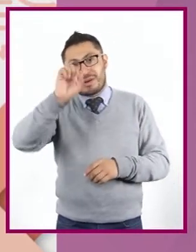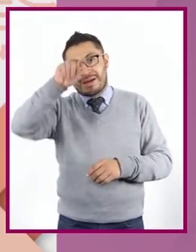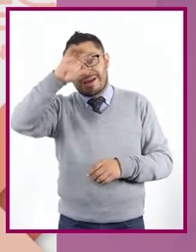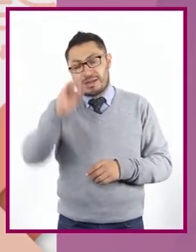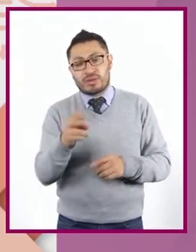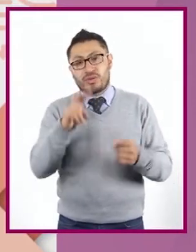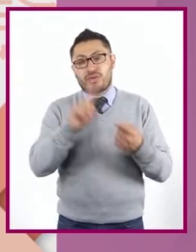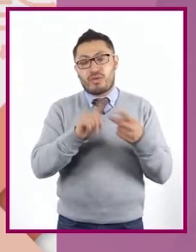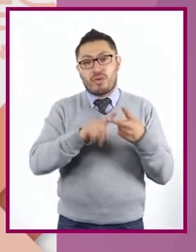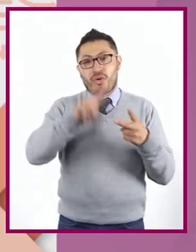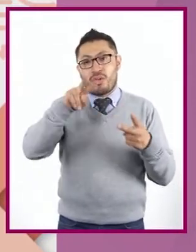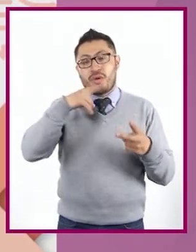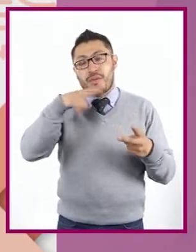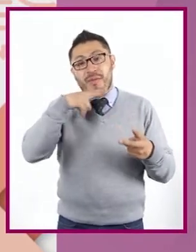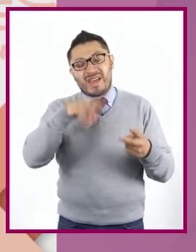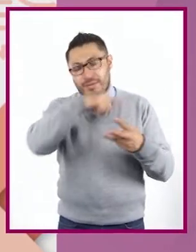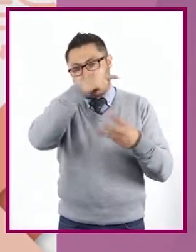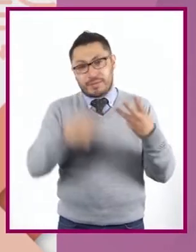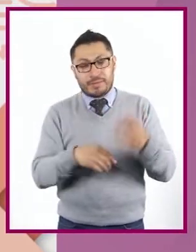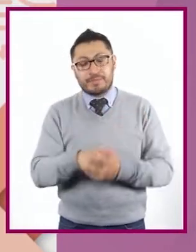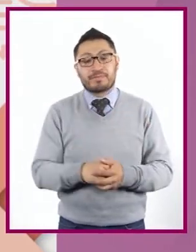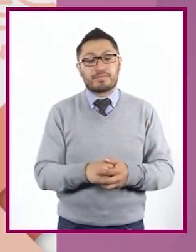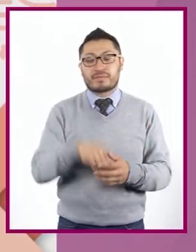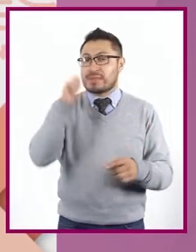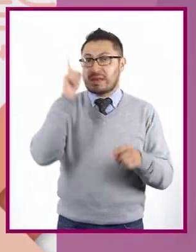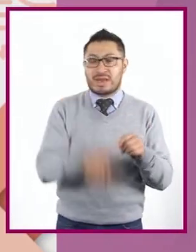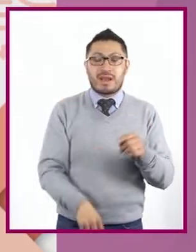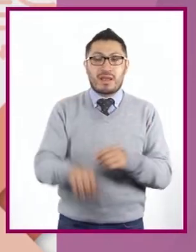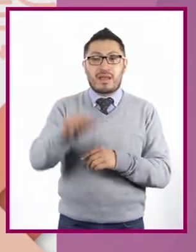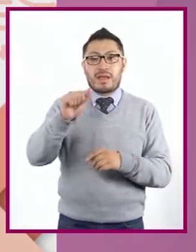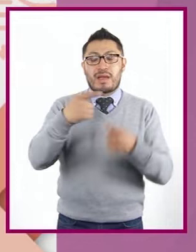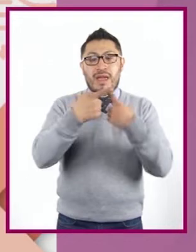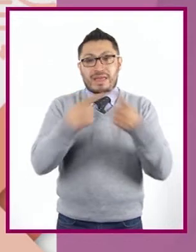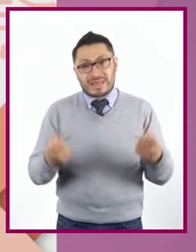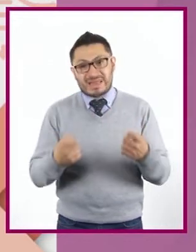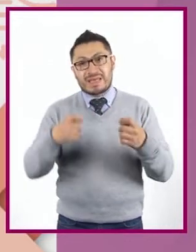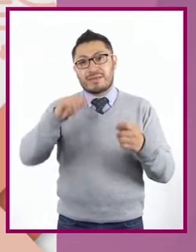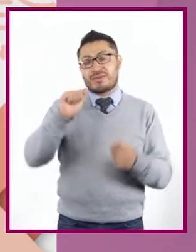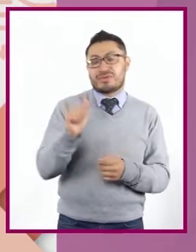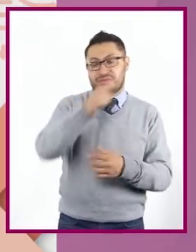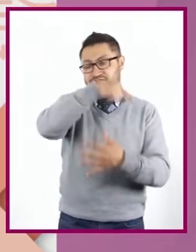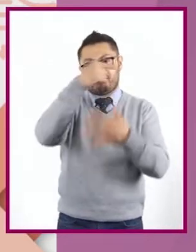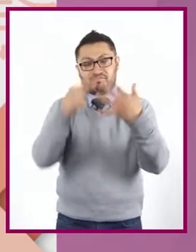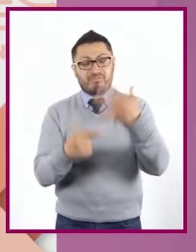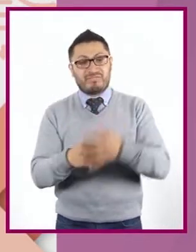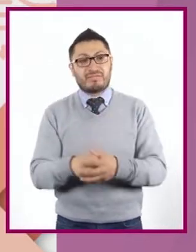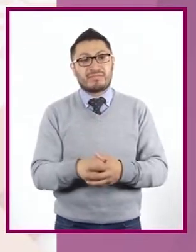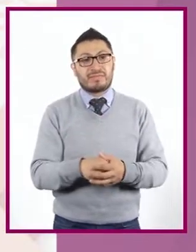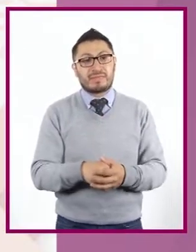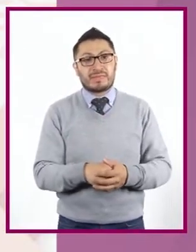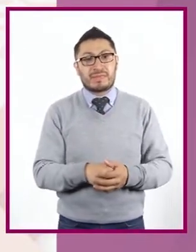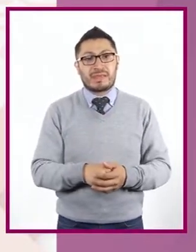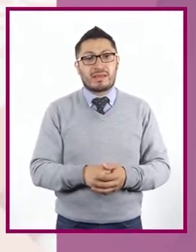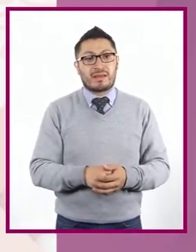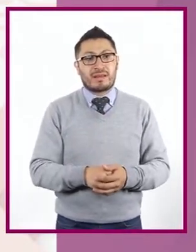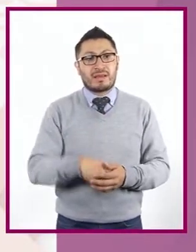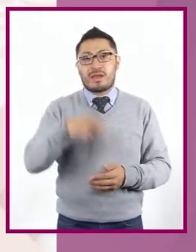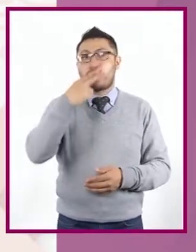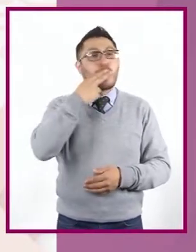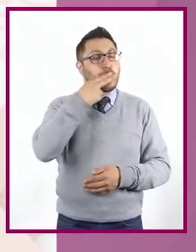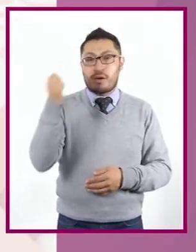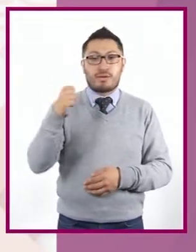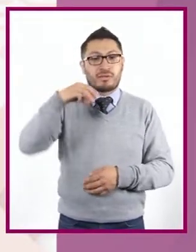complementos. Omisión de adjetivos, adverbios, superlativos o diminutivos. No se usan